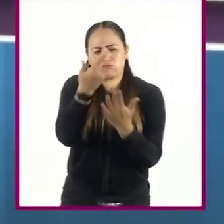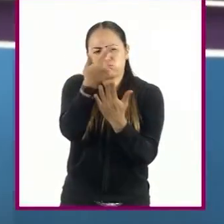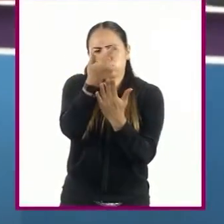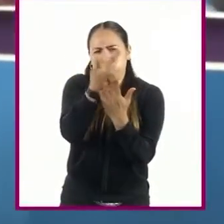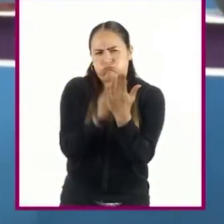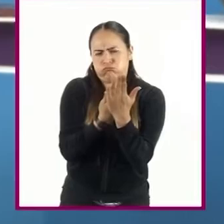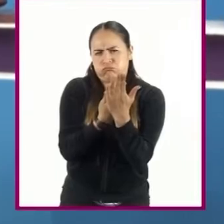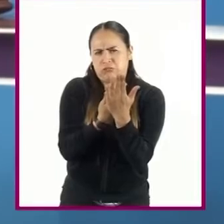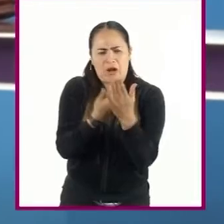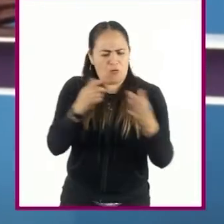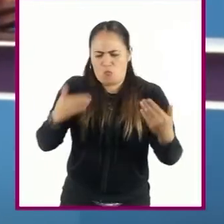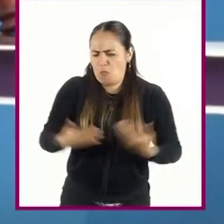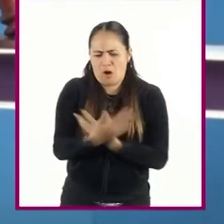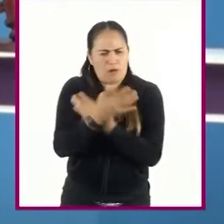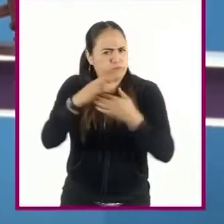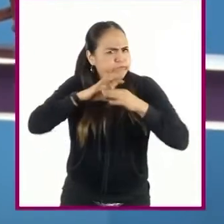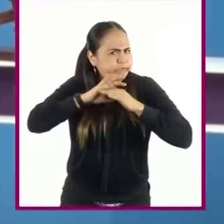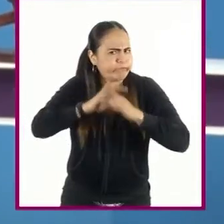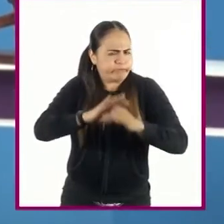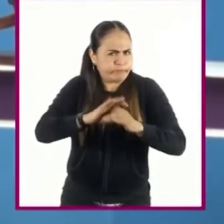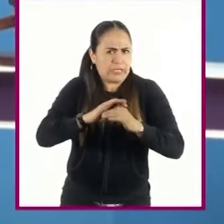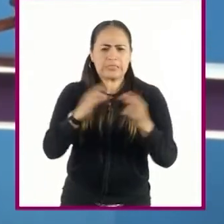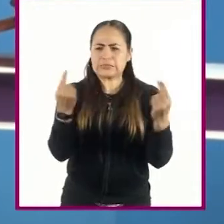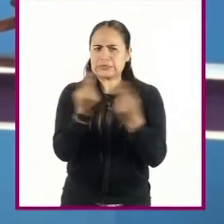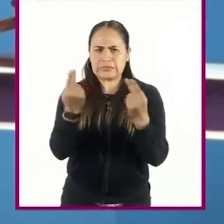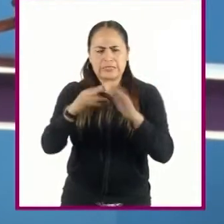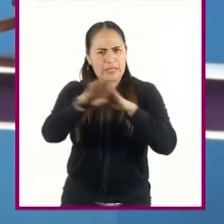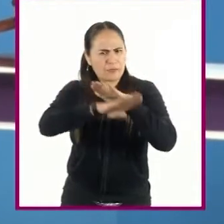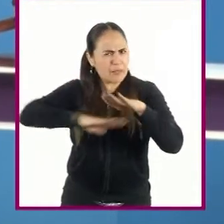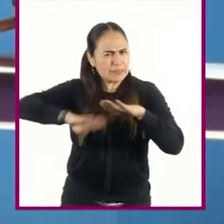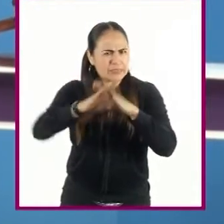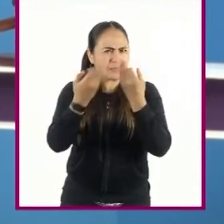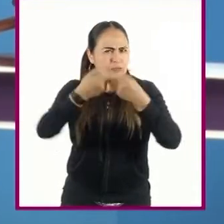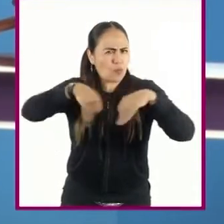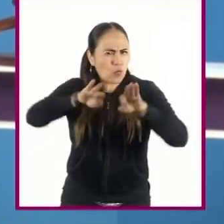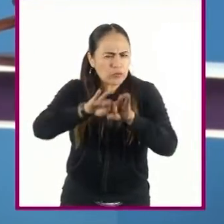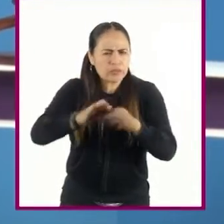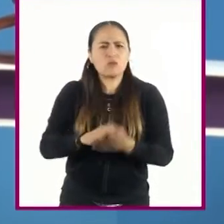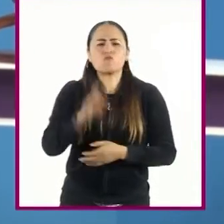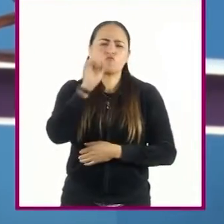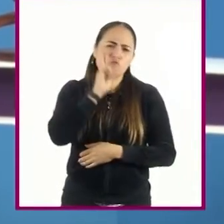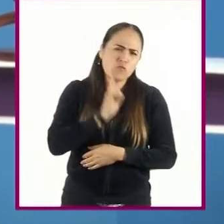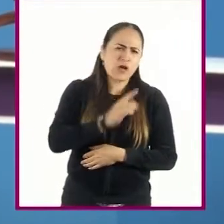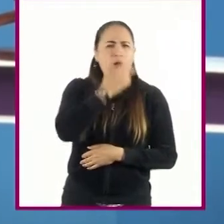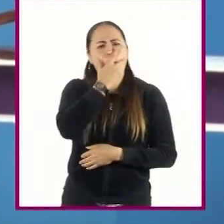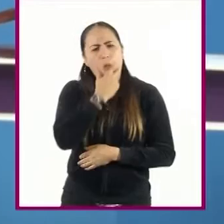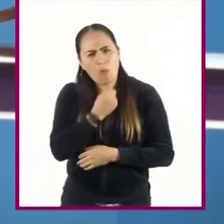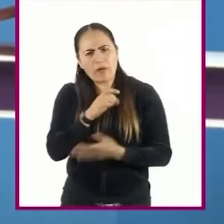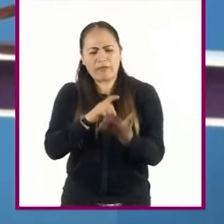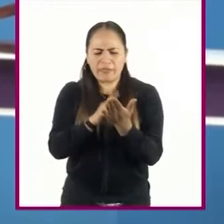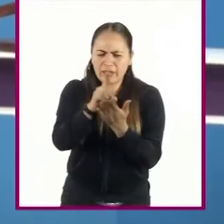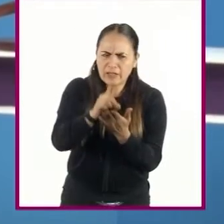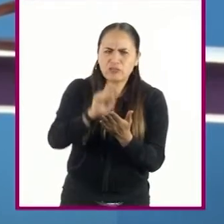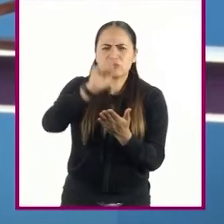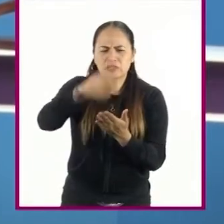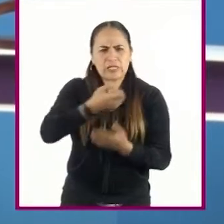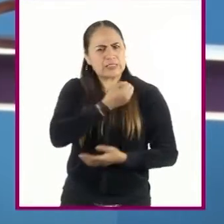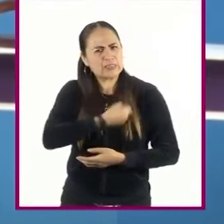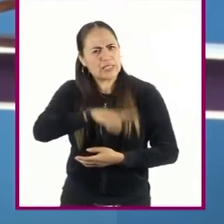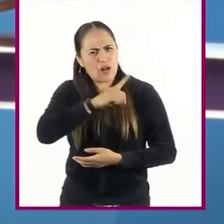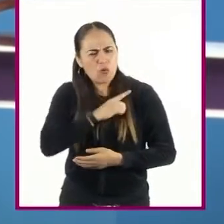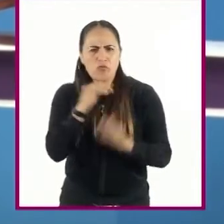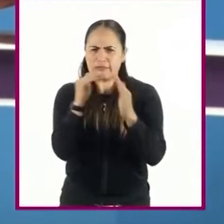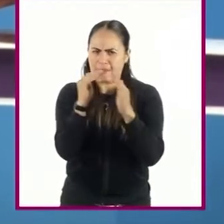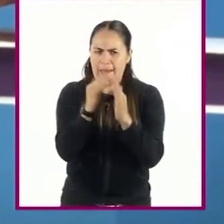seres humanos que expresan necesidades vitales. Una mujer o un hombre tienen derecho a salud, vivienda